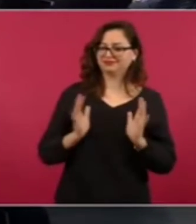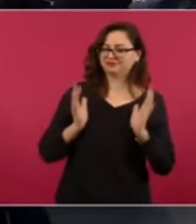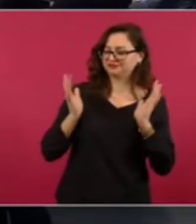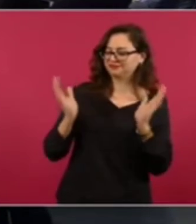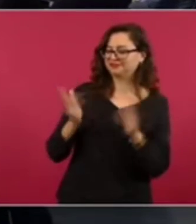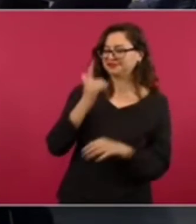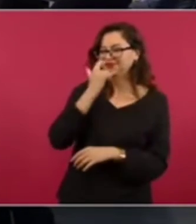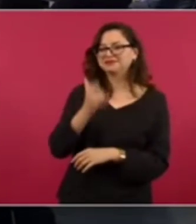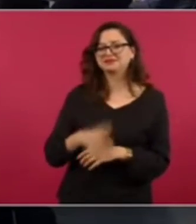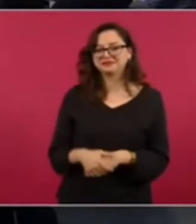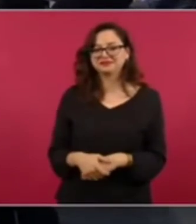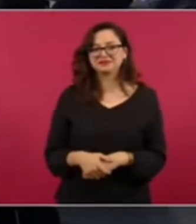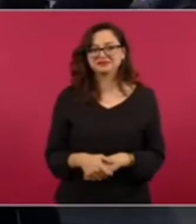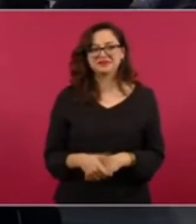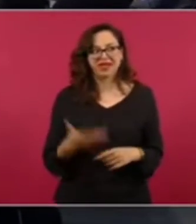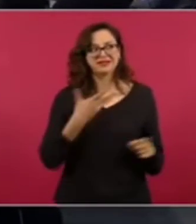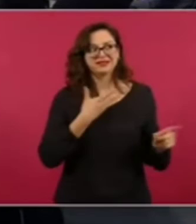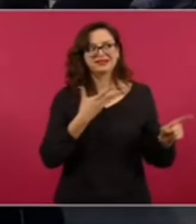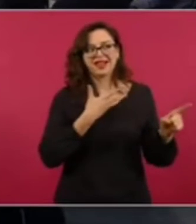porque